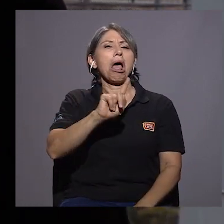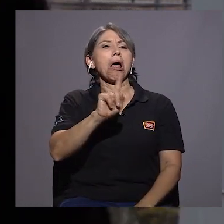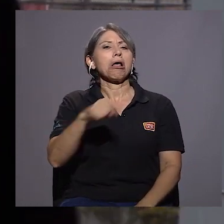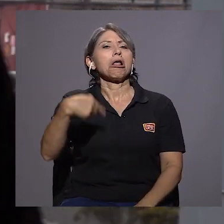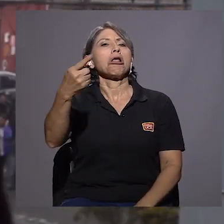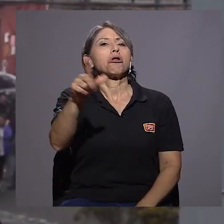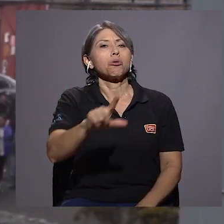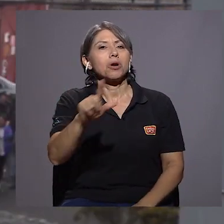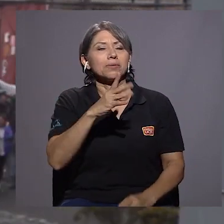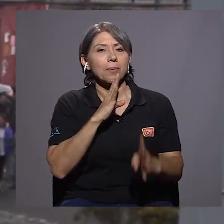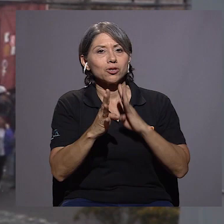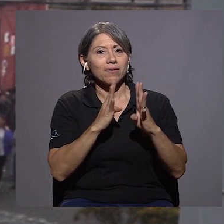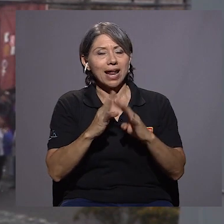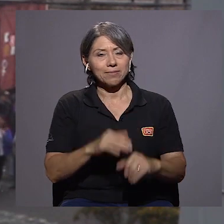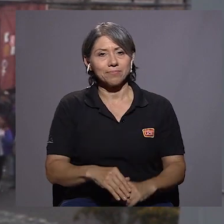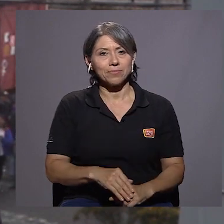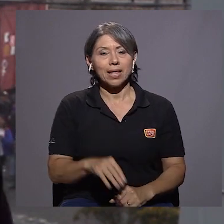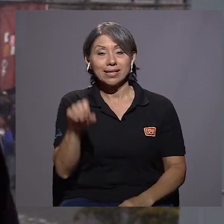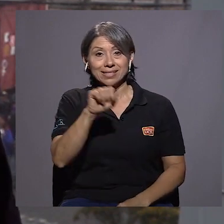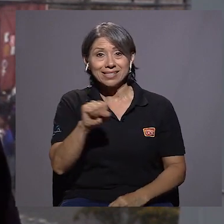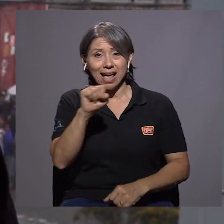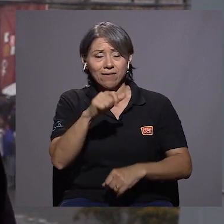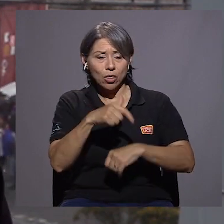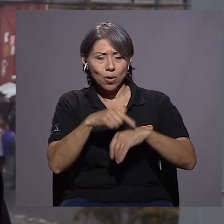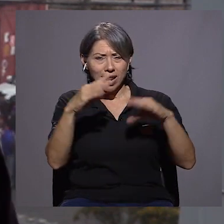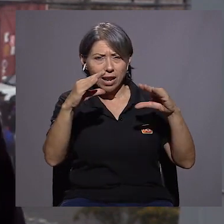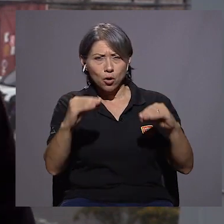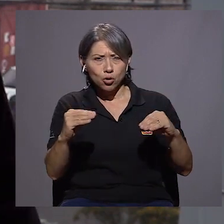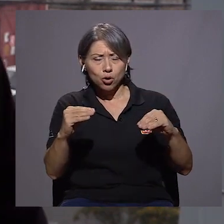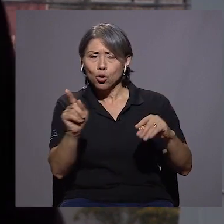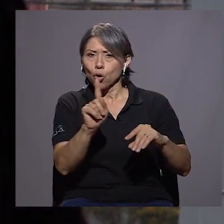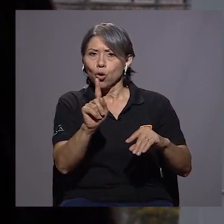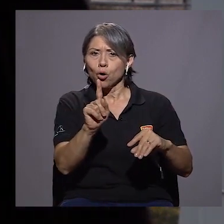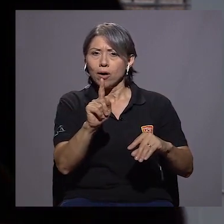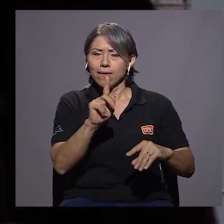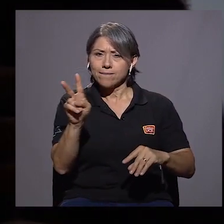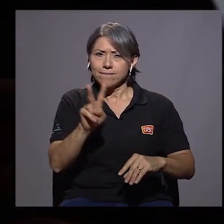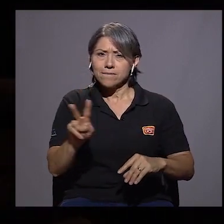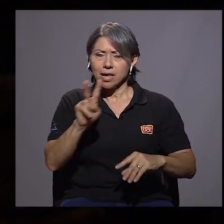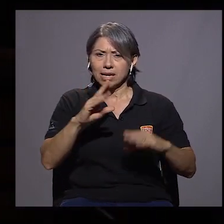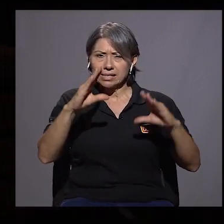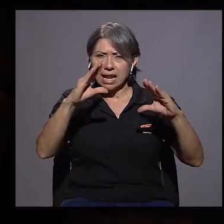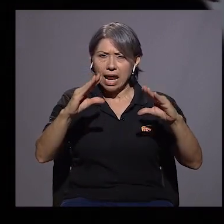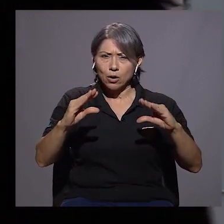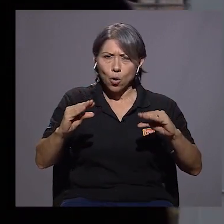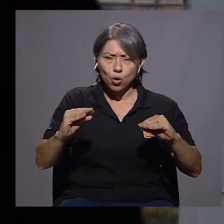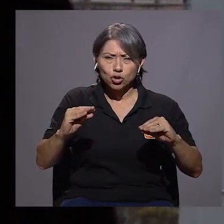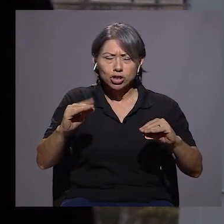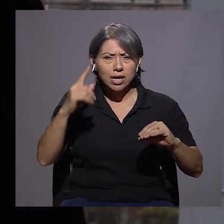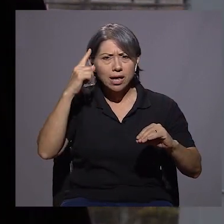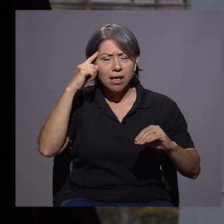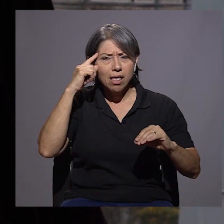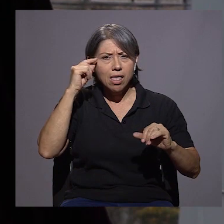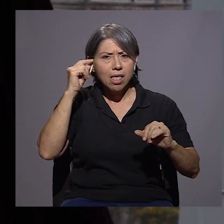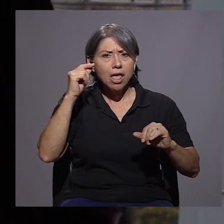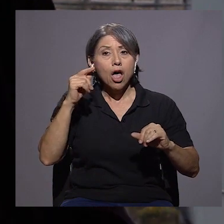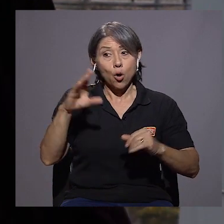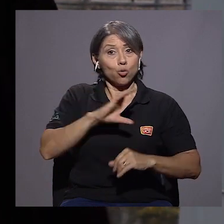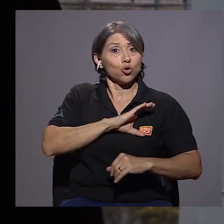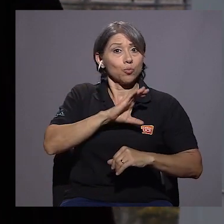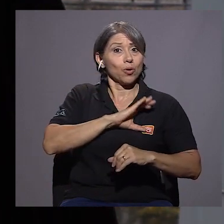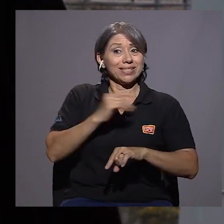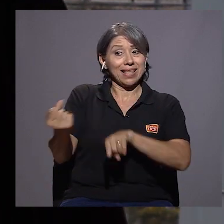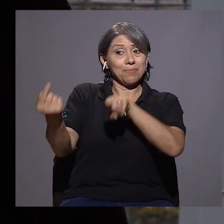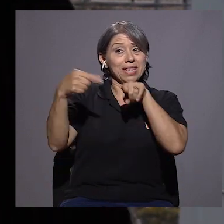hablar. El sábado en la noche, no, el viernes en la noche, si mal no lo recuerdo, llegaron